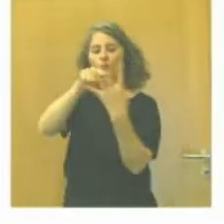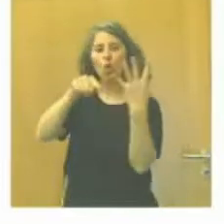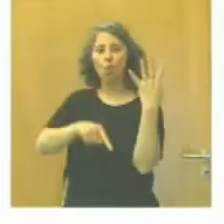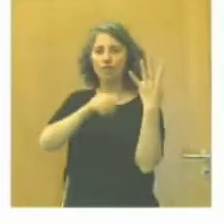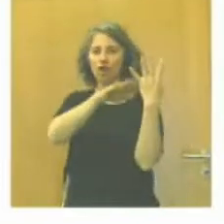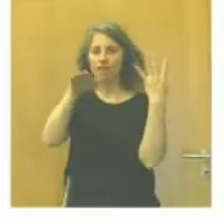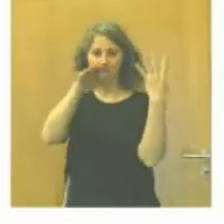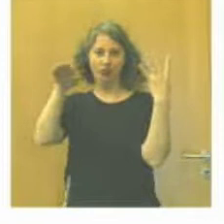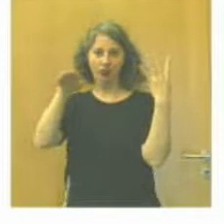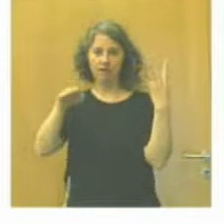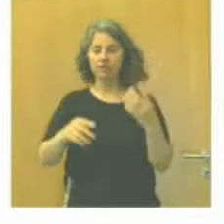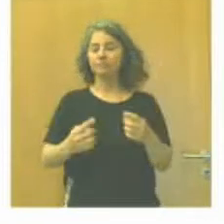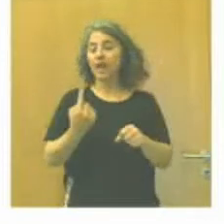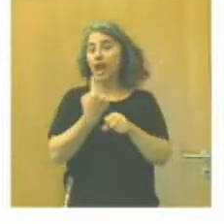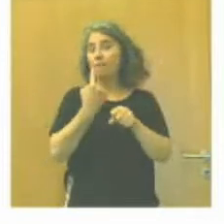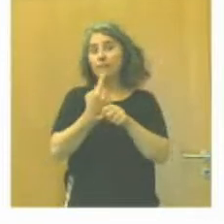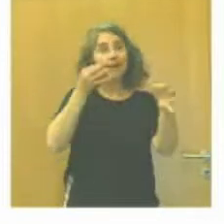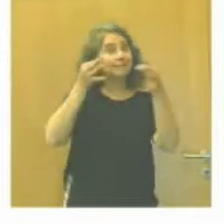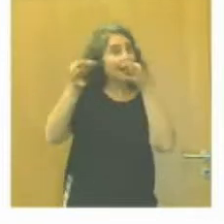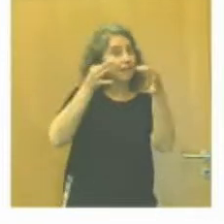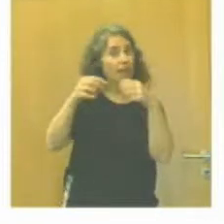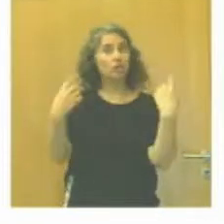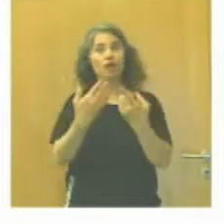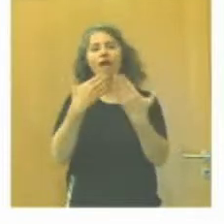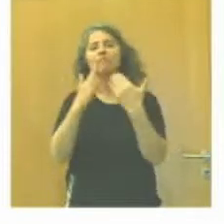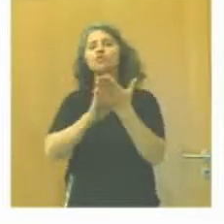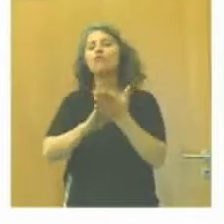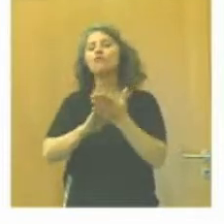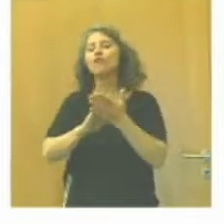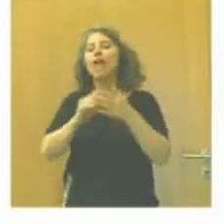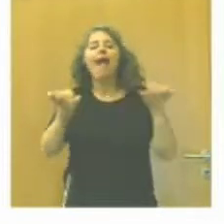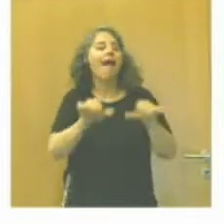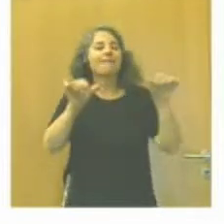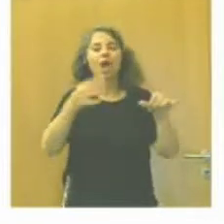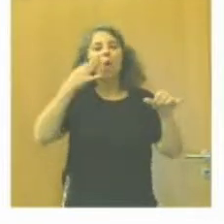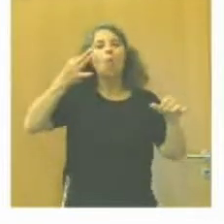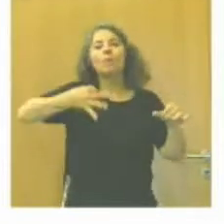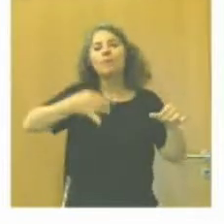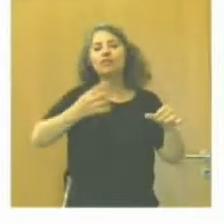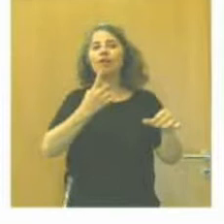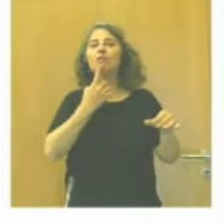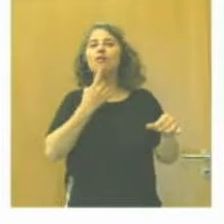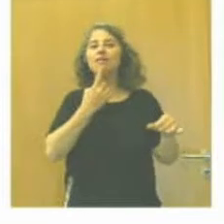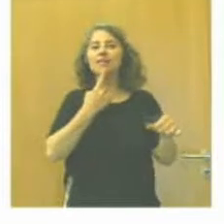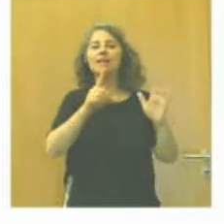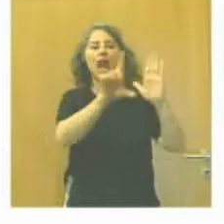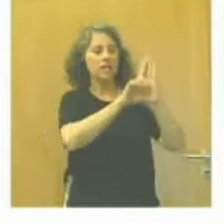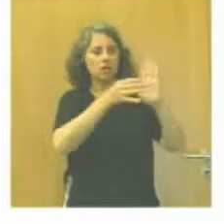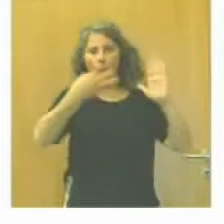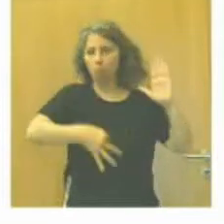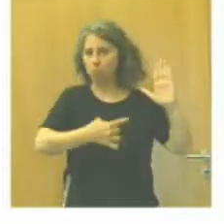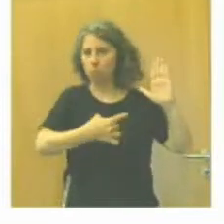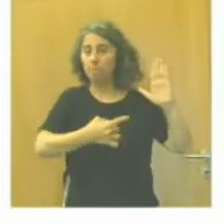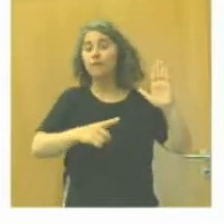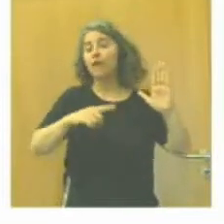de los cuatro niveles. En la primera estrategia estamos hablando de la implementación y cumplimiento de las políticas y las leyes.